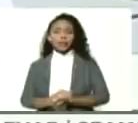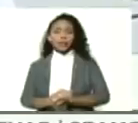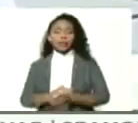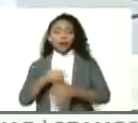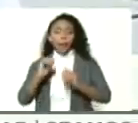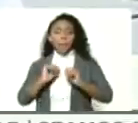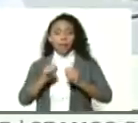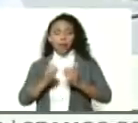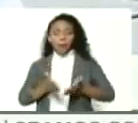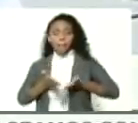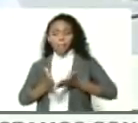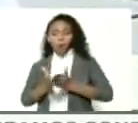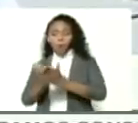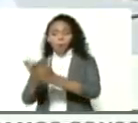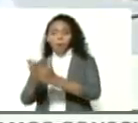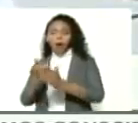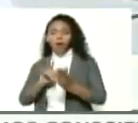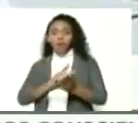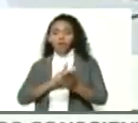esta unidad.